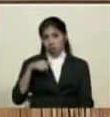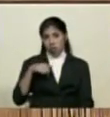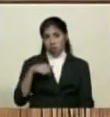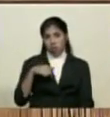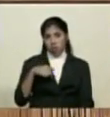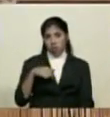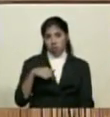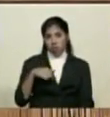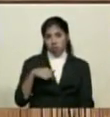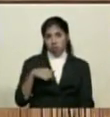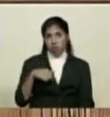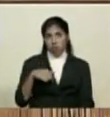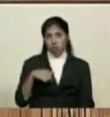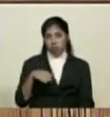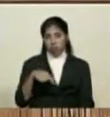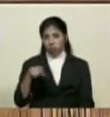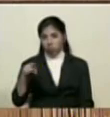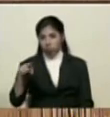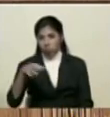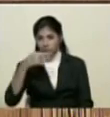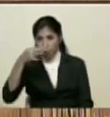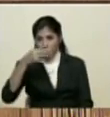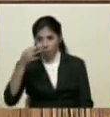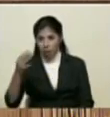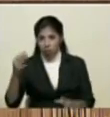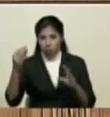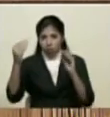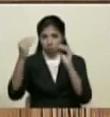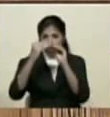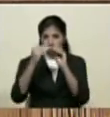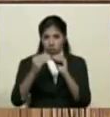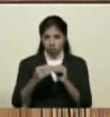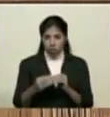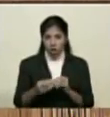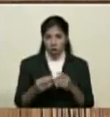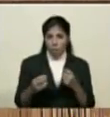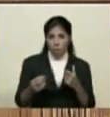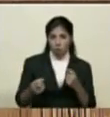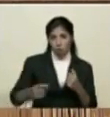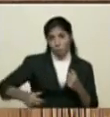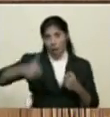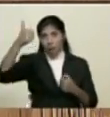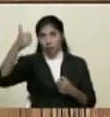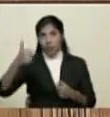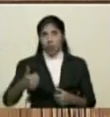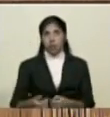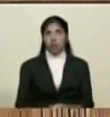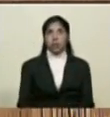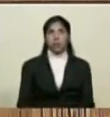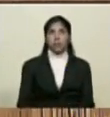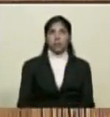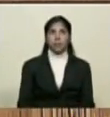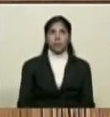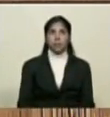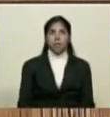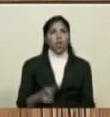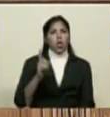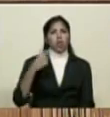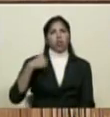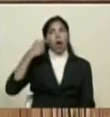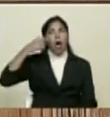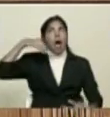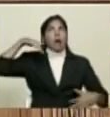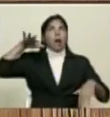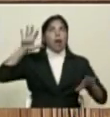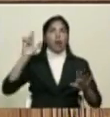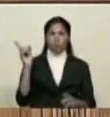lo que podamos nosotros conseguir. Pero vean ustedes que estoy hablando de algo concreto. No es una suposición, no es que yo creo, vamos